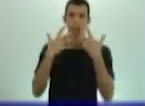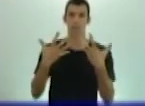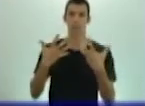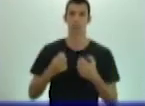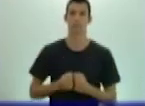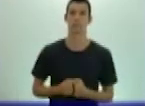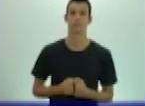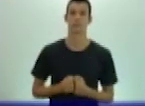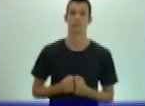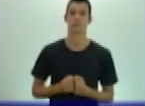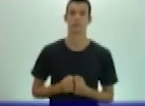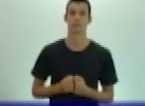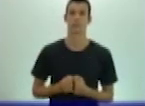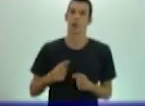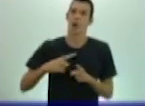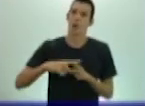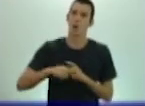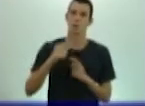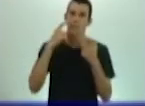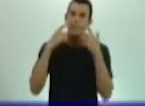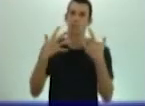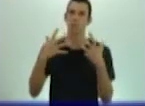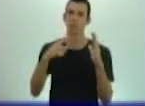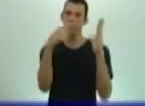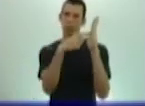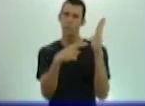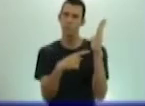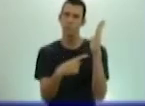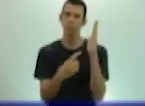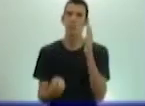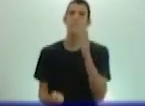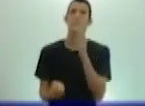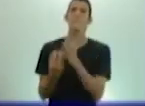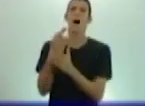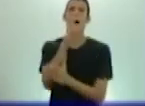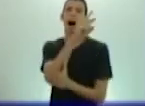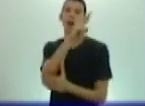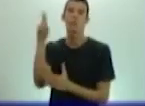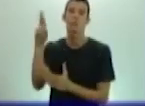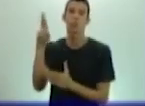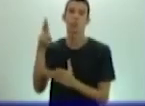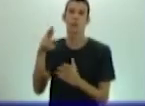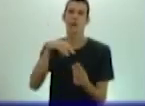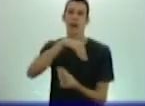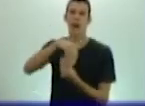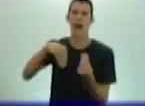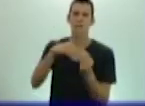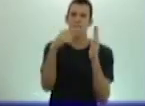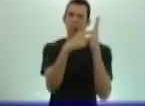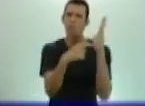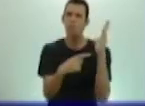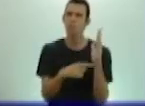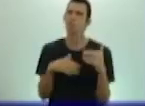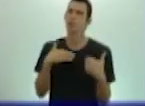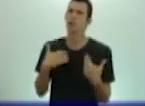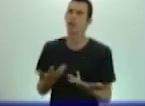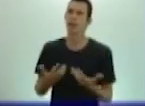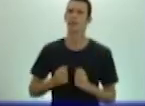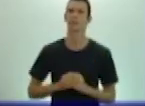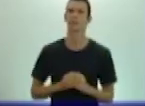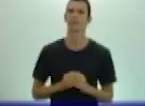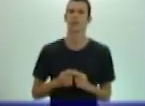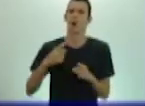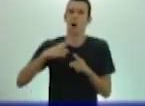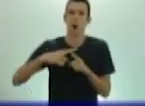primeras medidas tomadas por la Revolución de Octubre. Y vamos a valorar también la trascendencia universal que ha tenido y que todavía sigue teniendo en nuestros